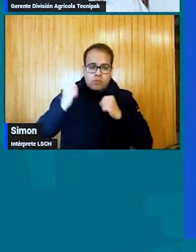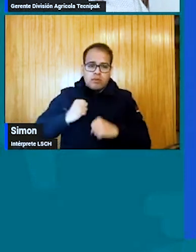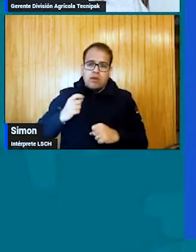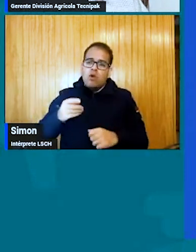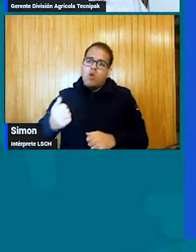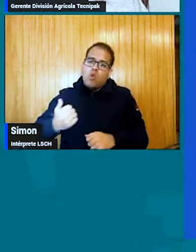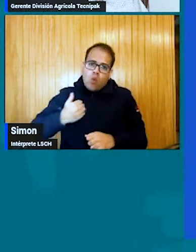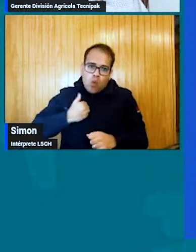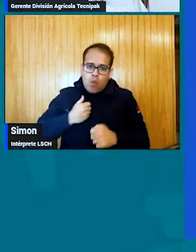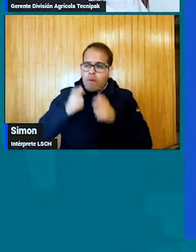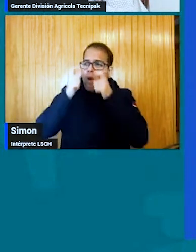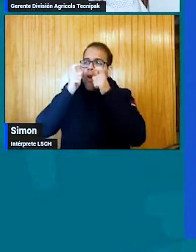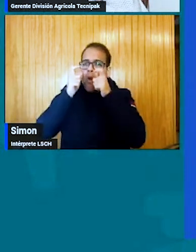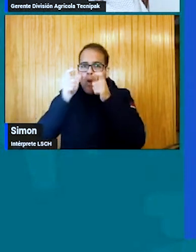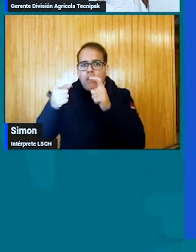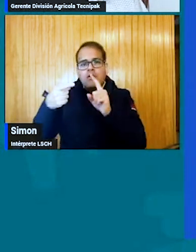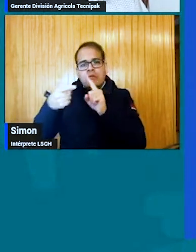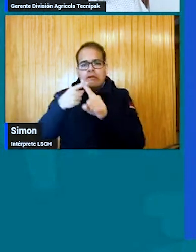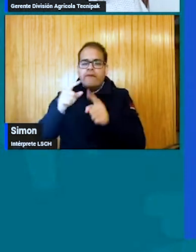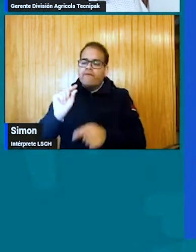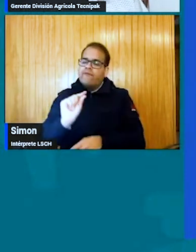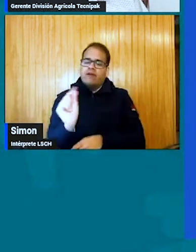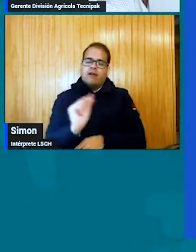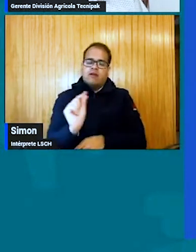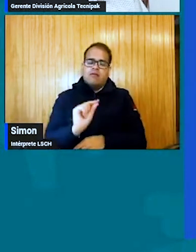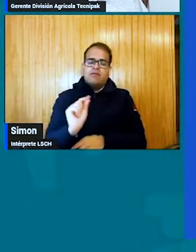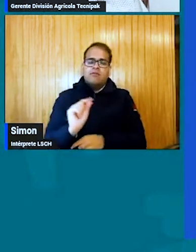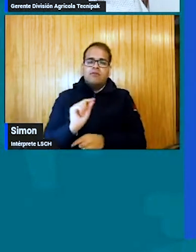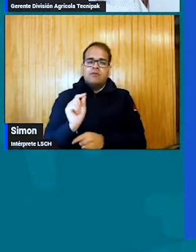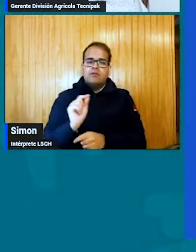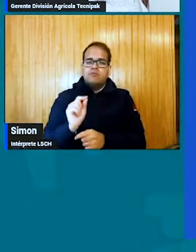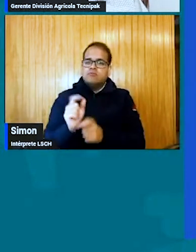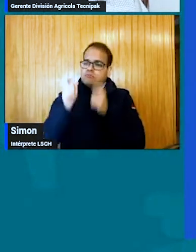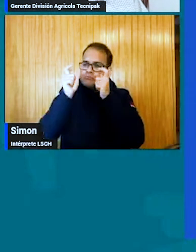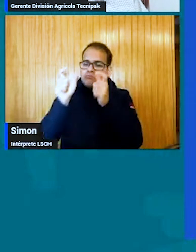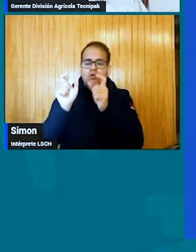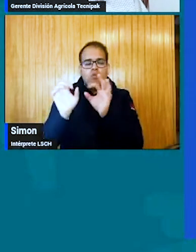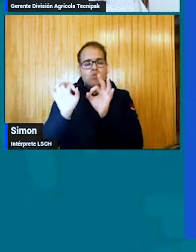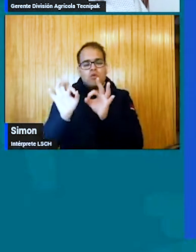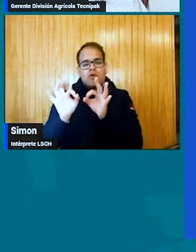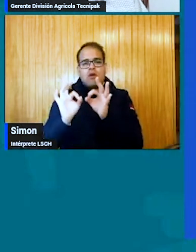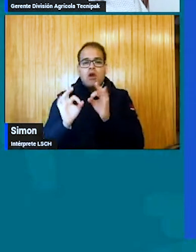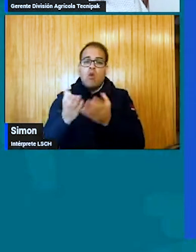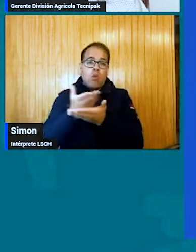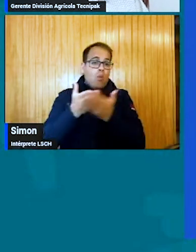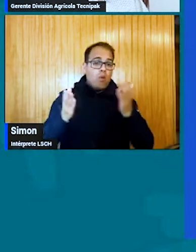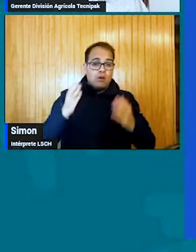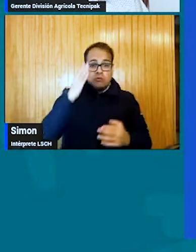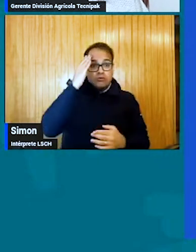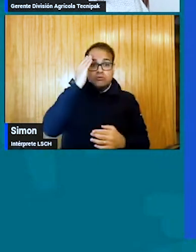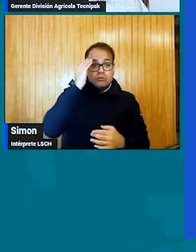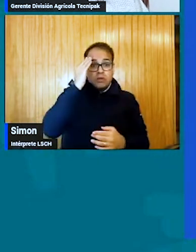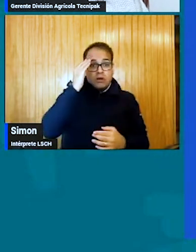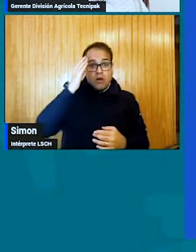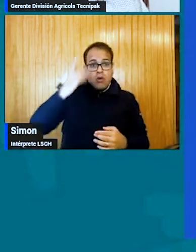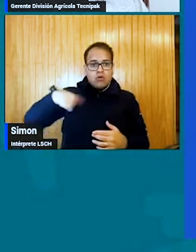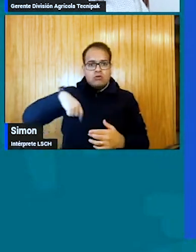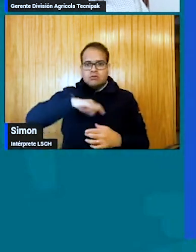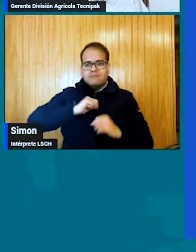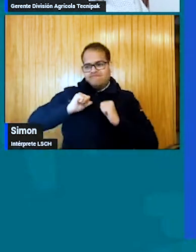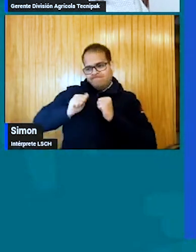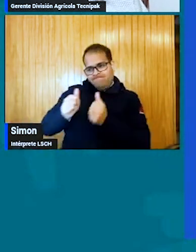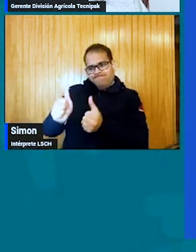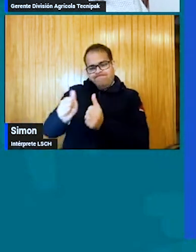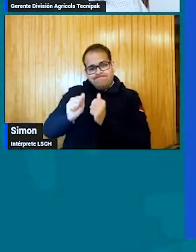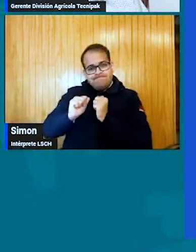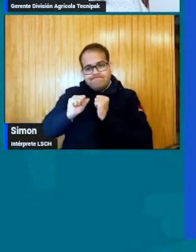pasivos. Eso es barato de hacer. Y aunque ustedes no lo crean, podríamos llegar a ganarle 0,5